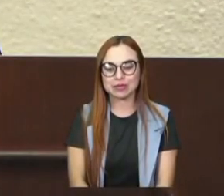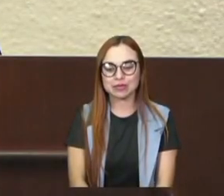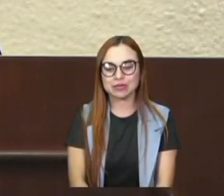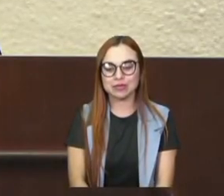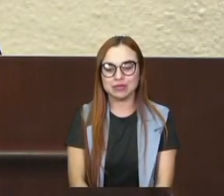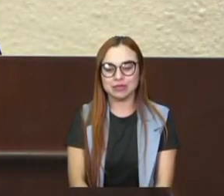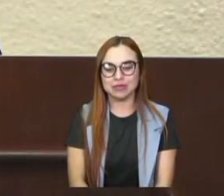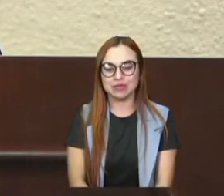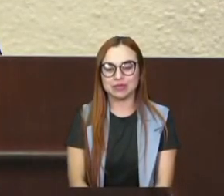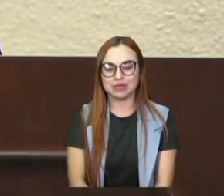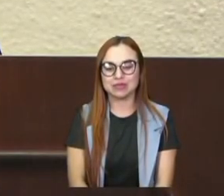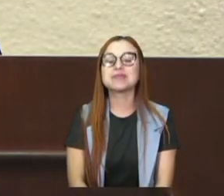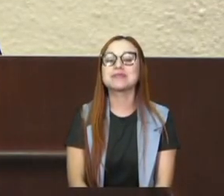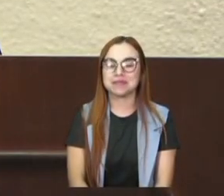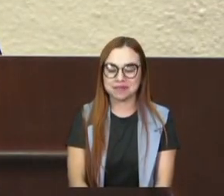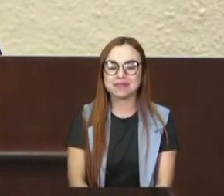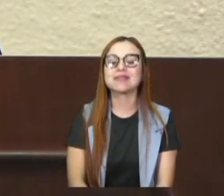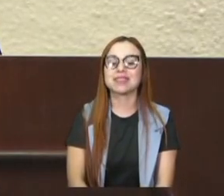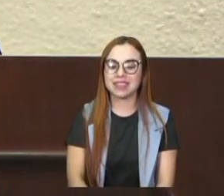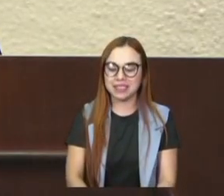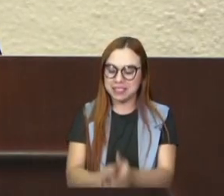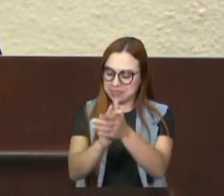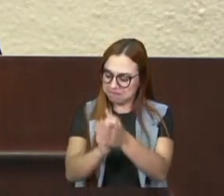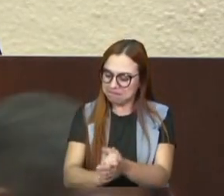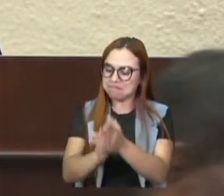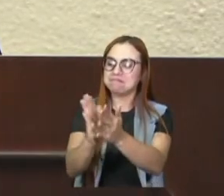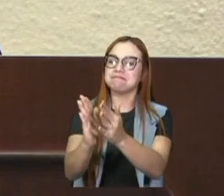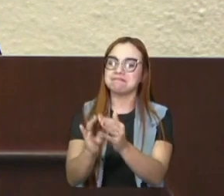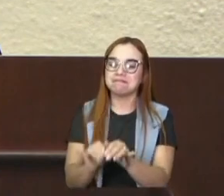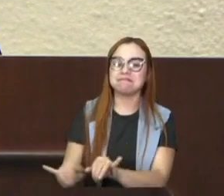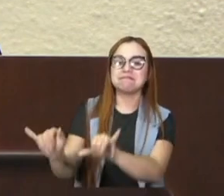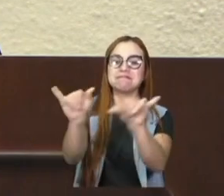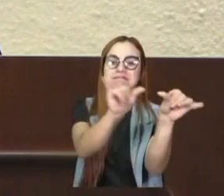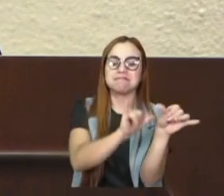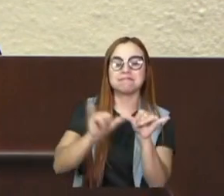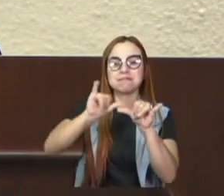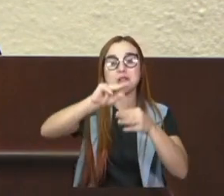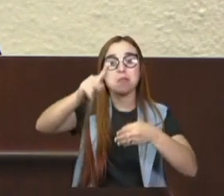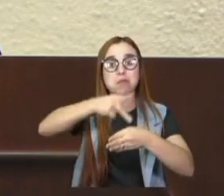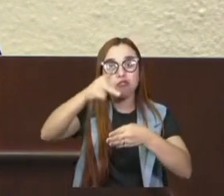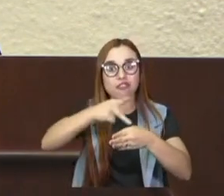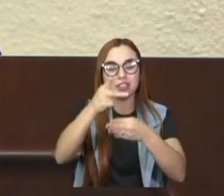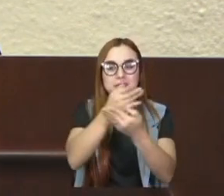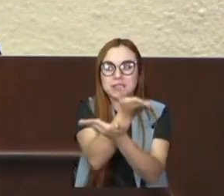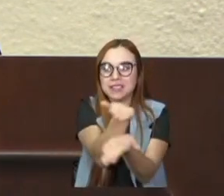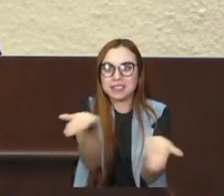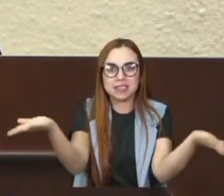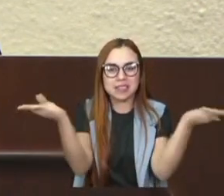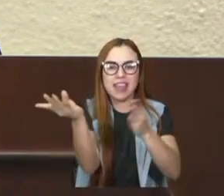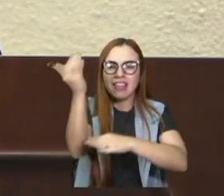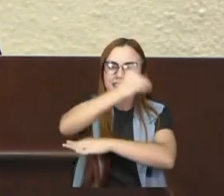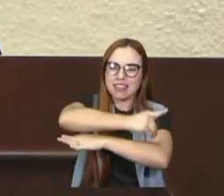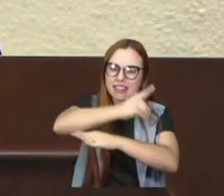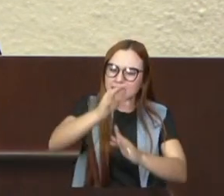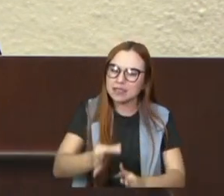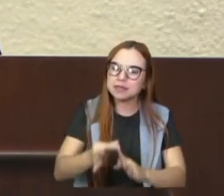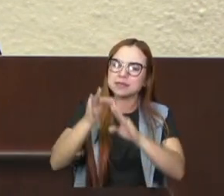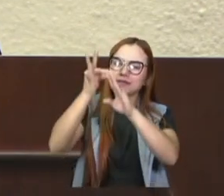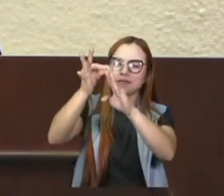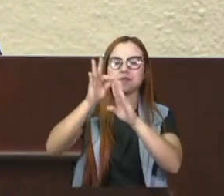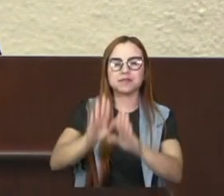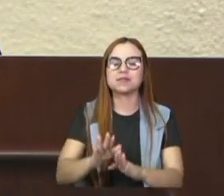Extensivo, colega Víctor Castillo, a todos los profesionales de la rama de odontología que